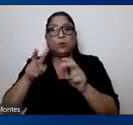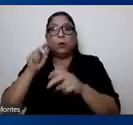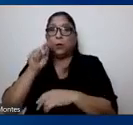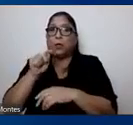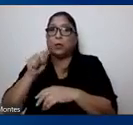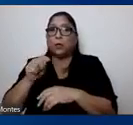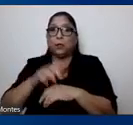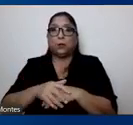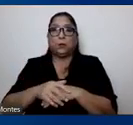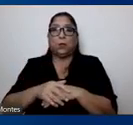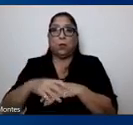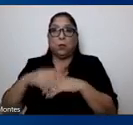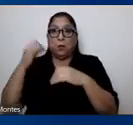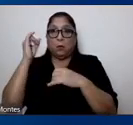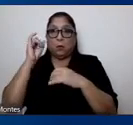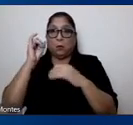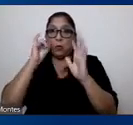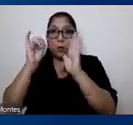Es una imagen